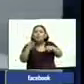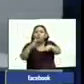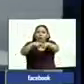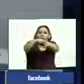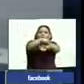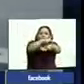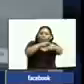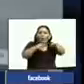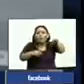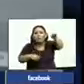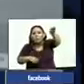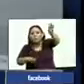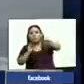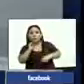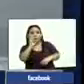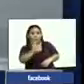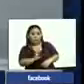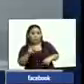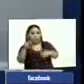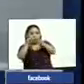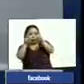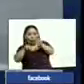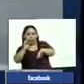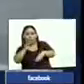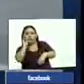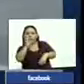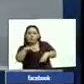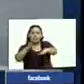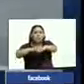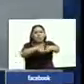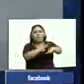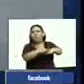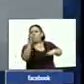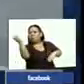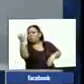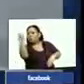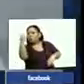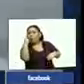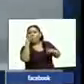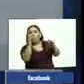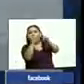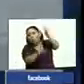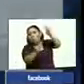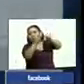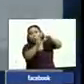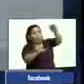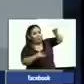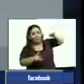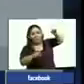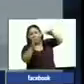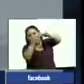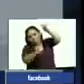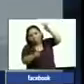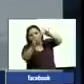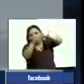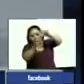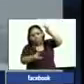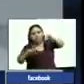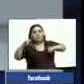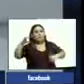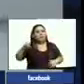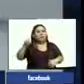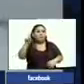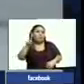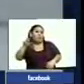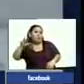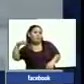y tripulantes de hecho las autoridades han declarado el estado de alerta por la pérdida de comunicación con aeronaves se trata de una C-130